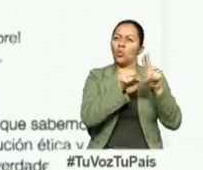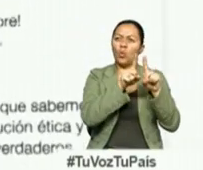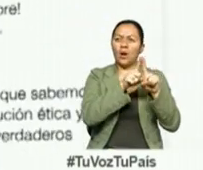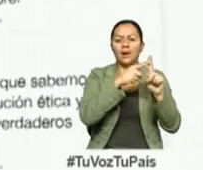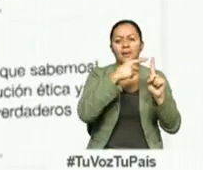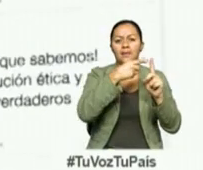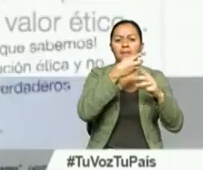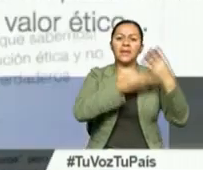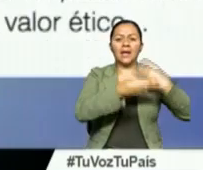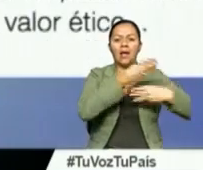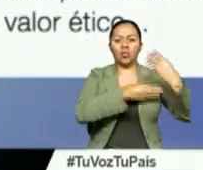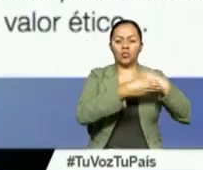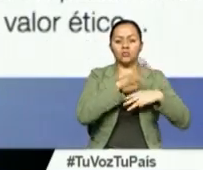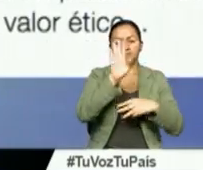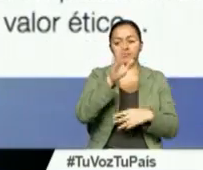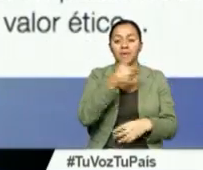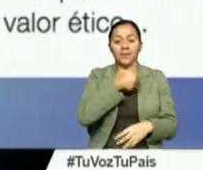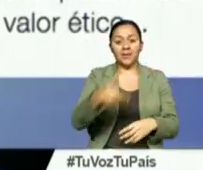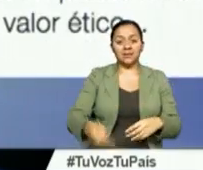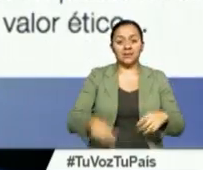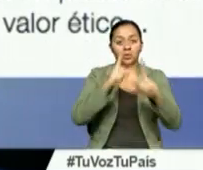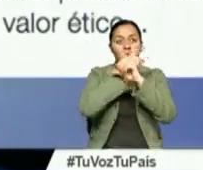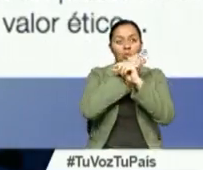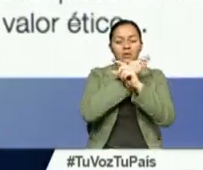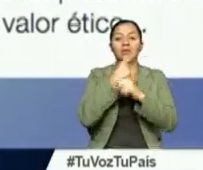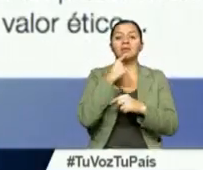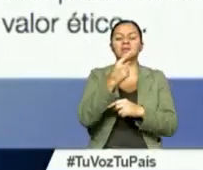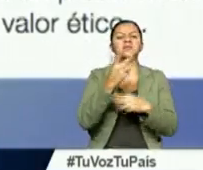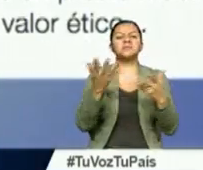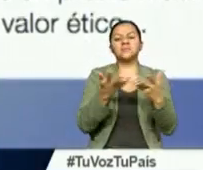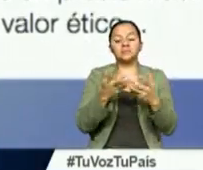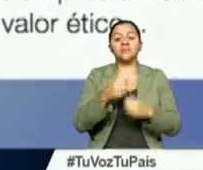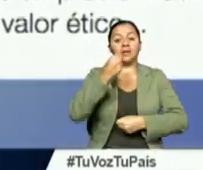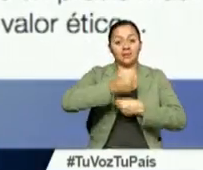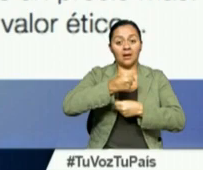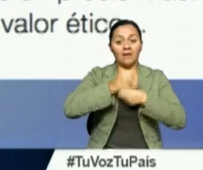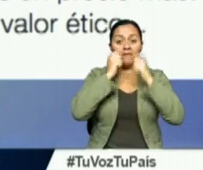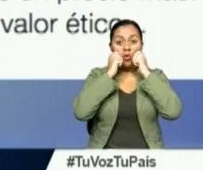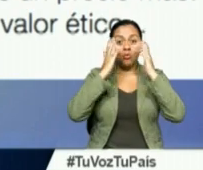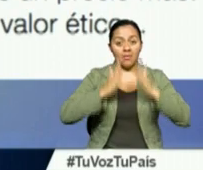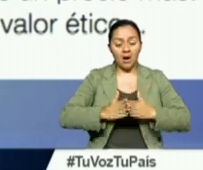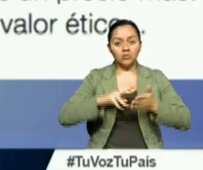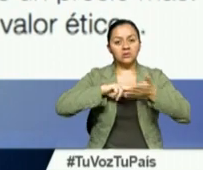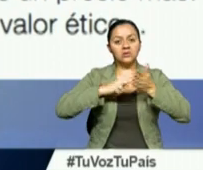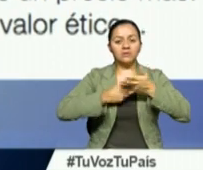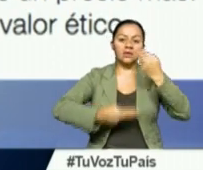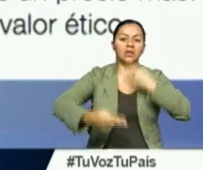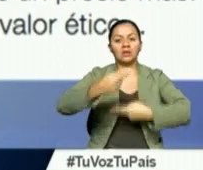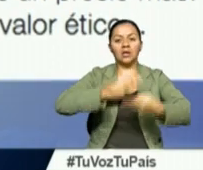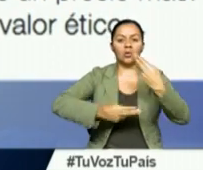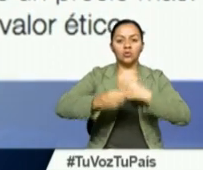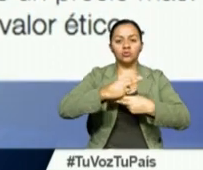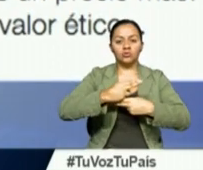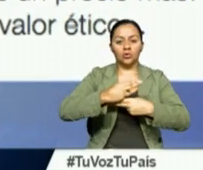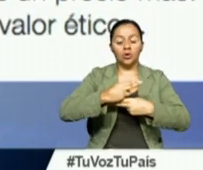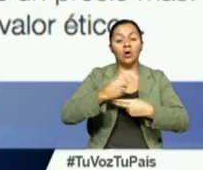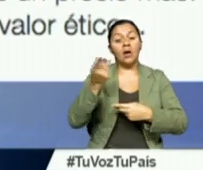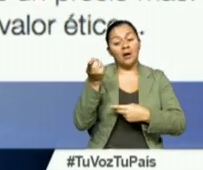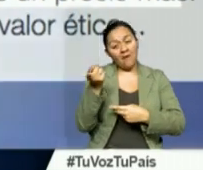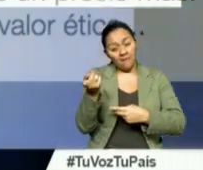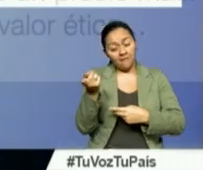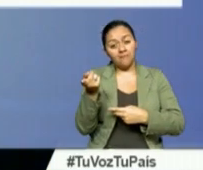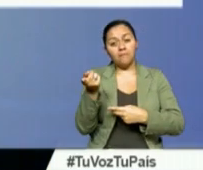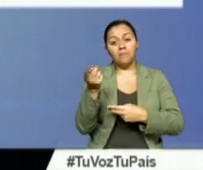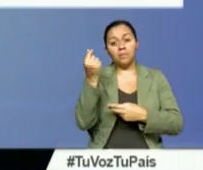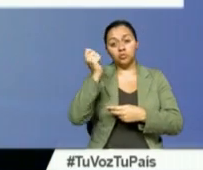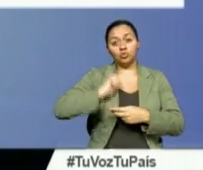manifestó lo siguiente. El ser trabajo humano no es una mercancía y el salario no es un precio más. El trabajo humano tiene un valor